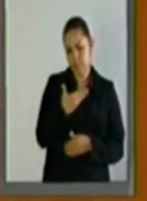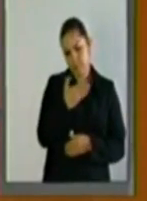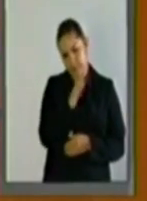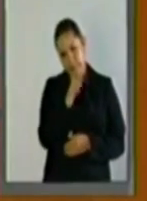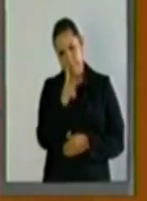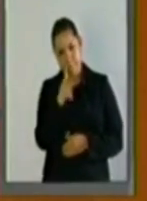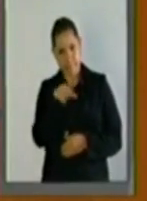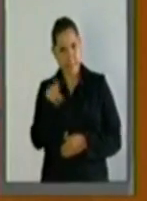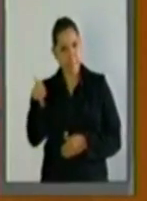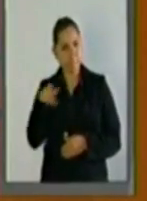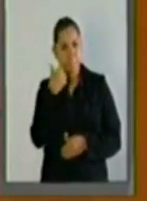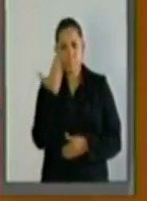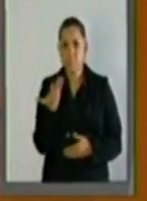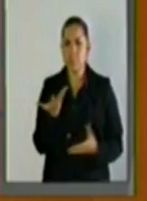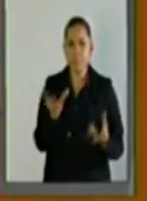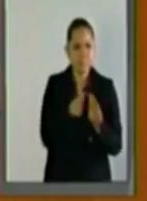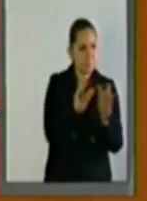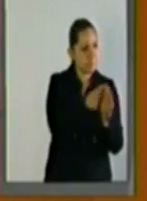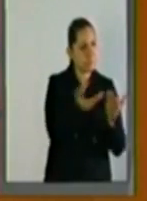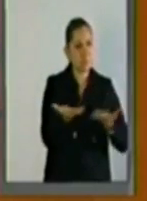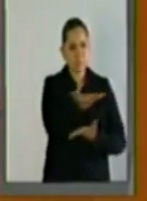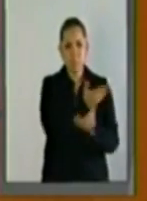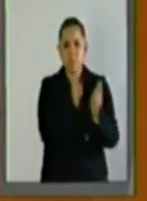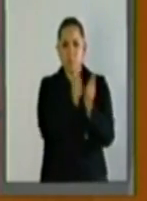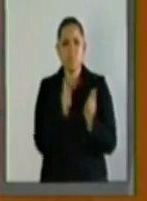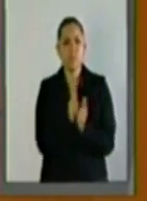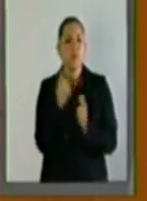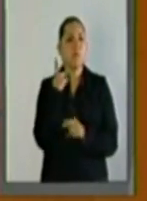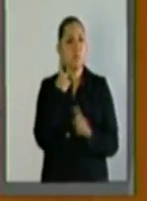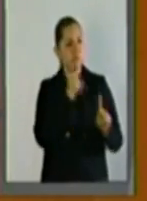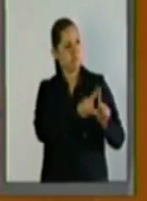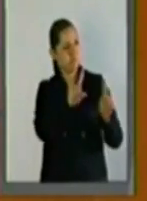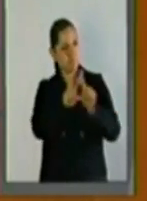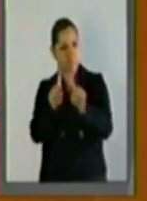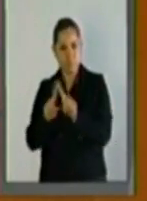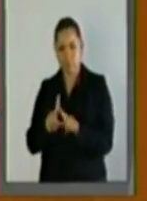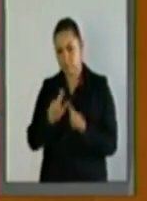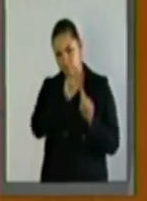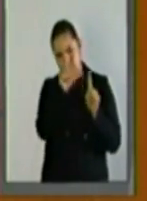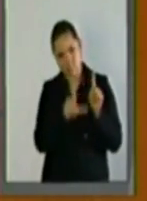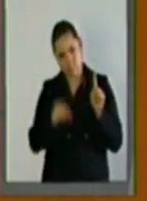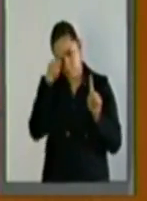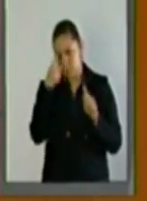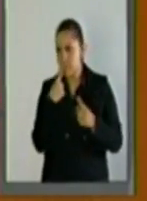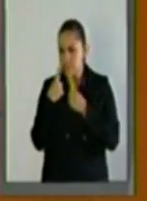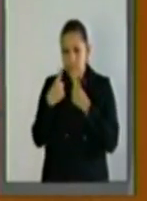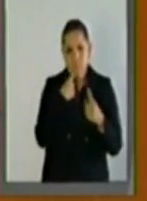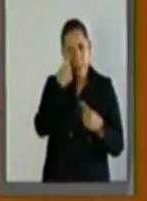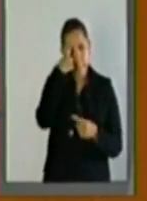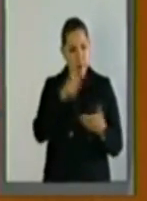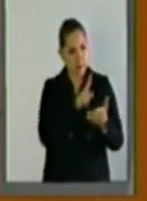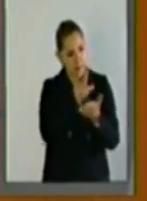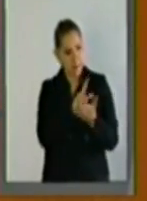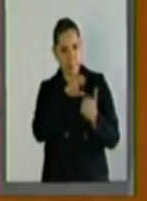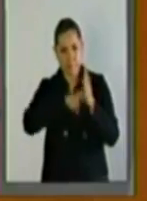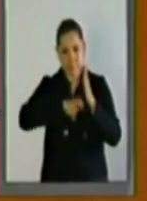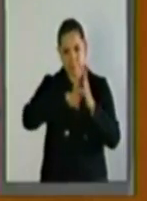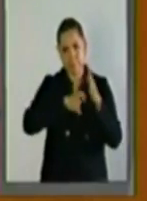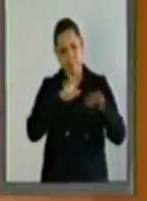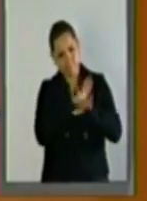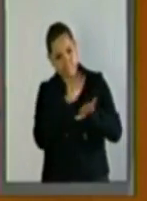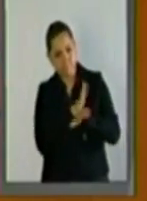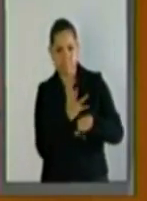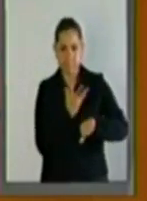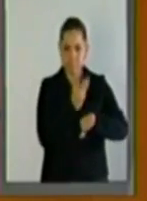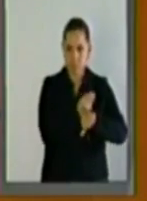dialogar con todas las fuerzas políticas del país para buscar entre todos construir las reformas y el país que